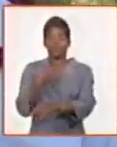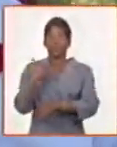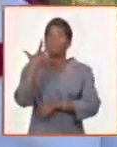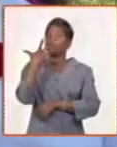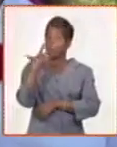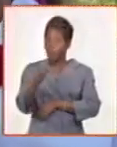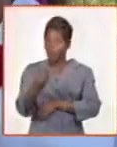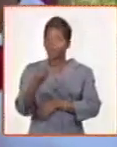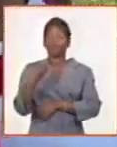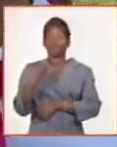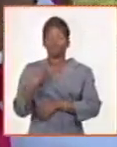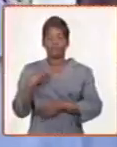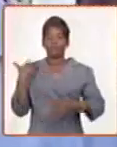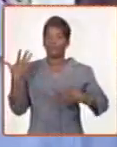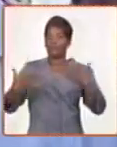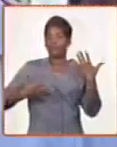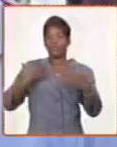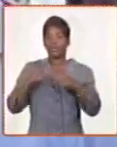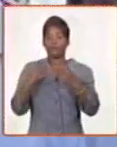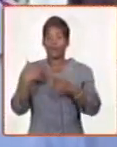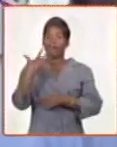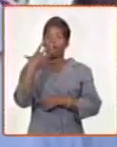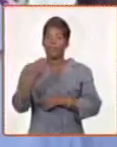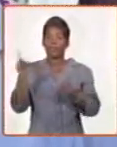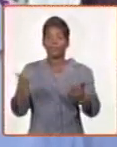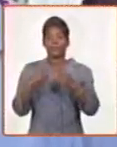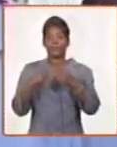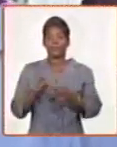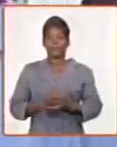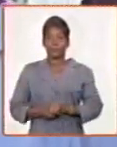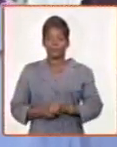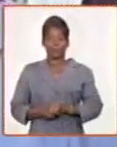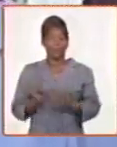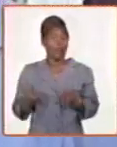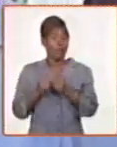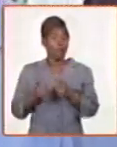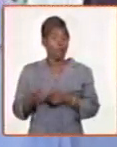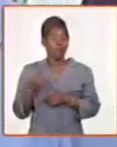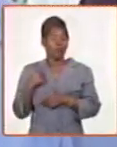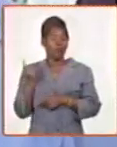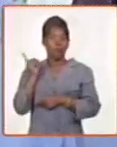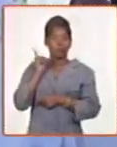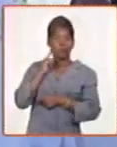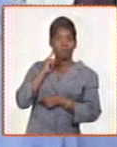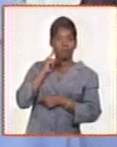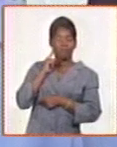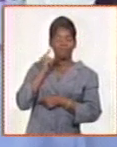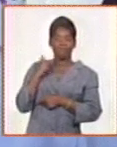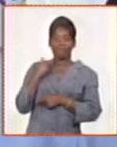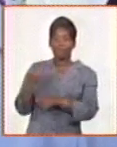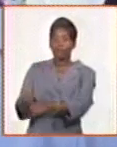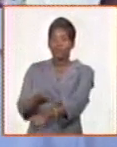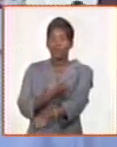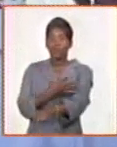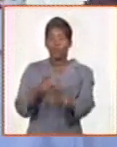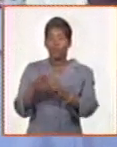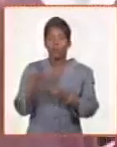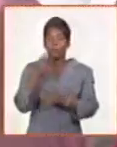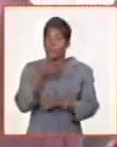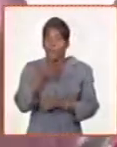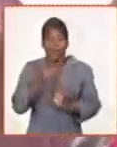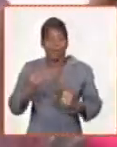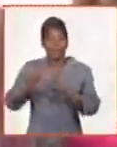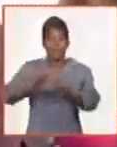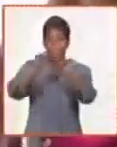porque, a ver, la música yo la amo. Fue un concierto en vivo, pero fue como oírlo de la televisión, por decirlo así.